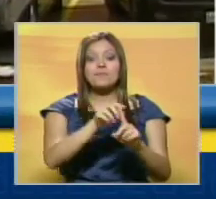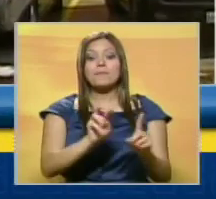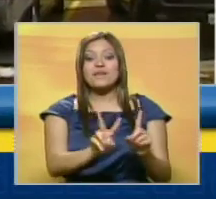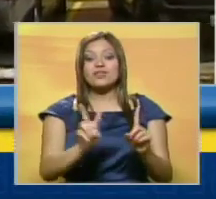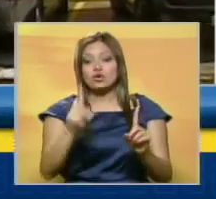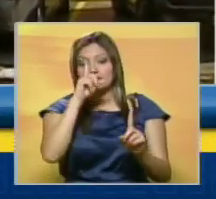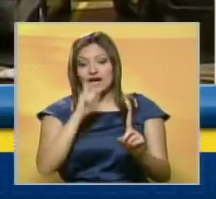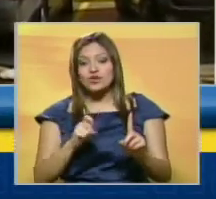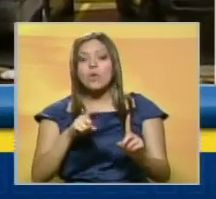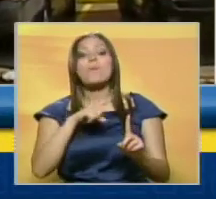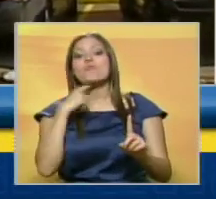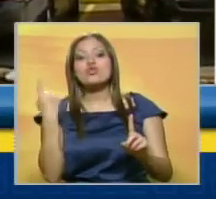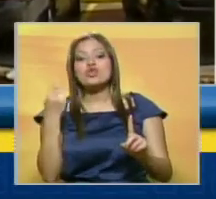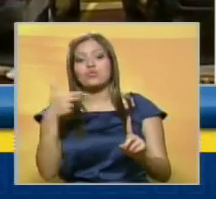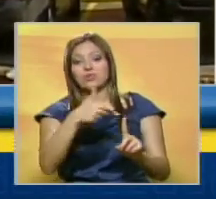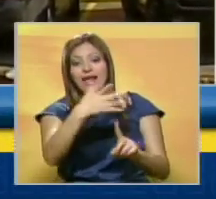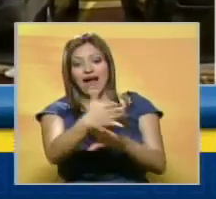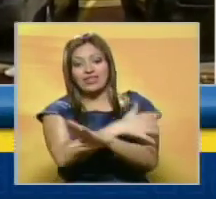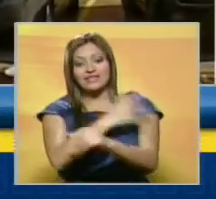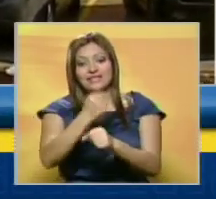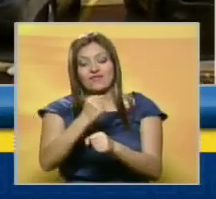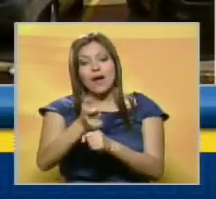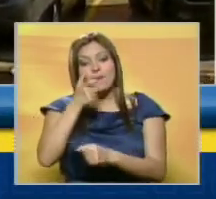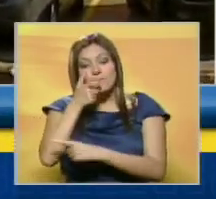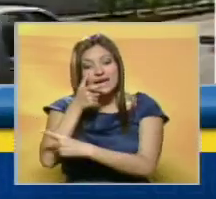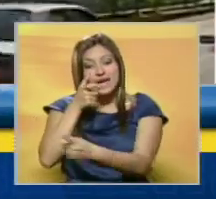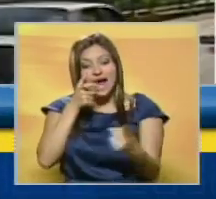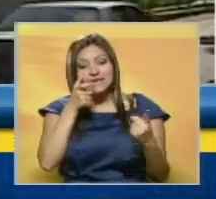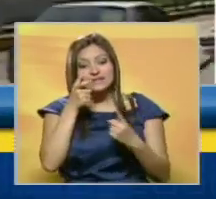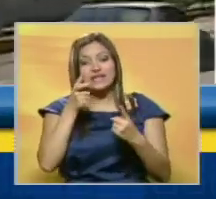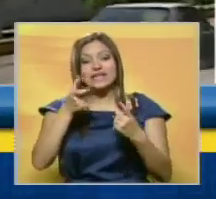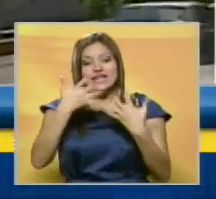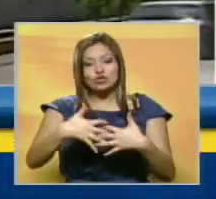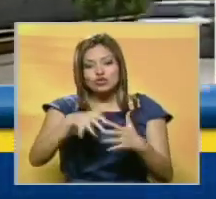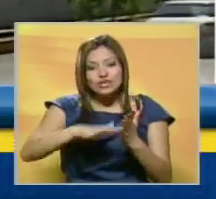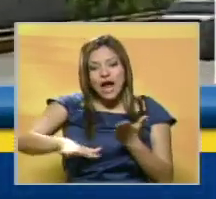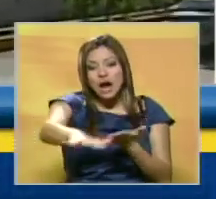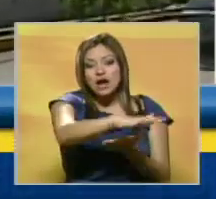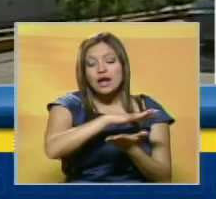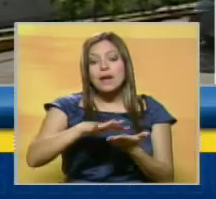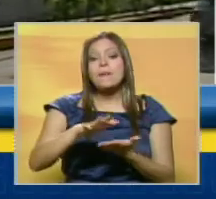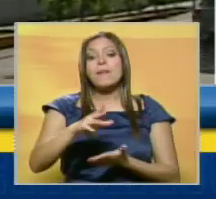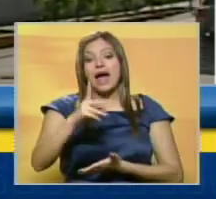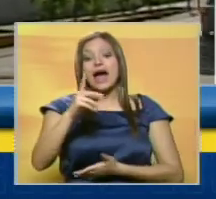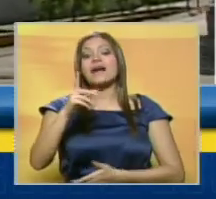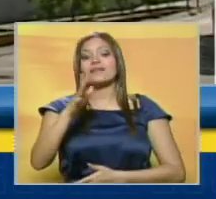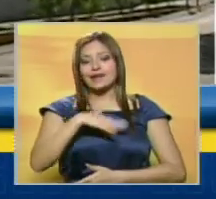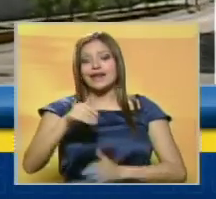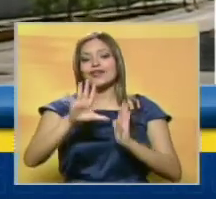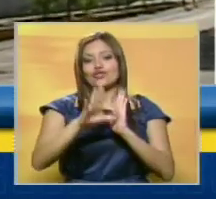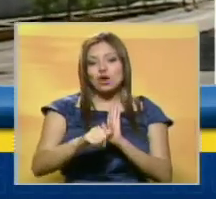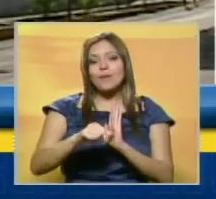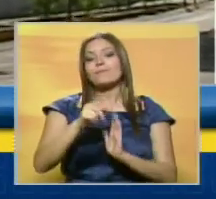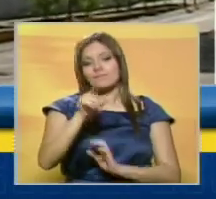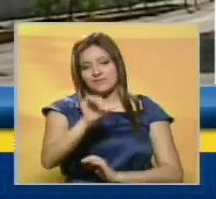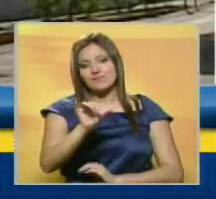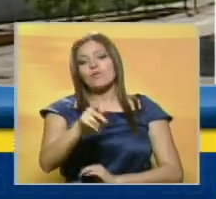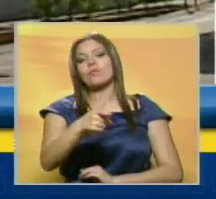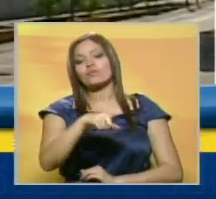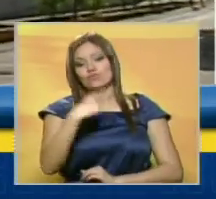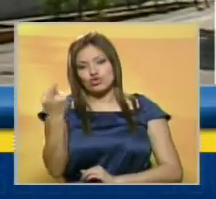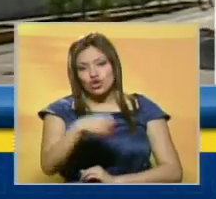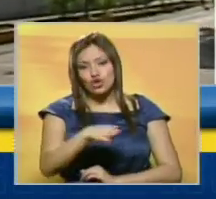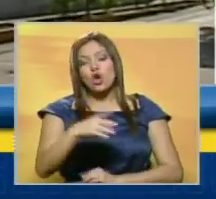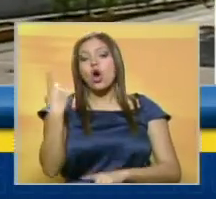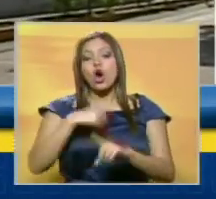22 años, quien trabajaba como vigilante en un galpón de la zona industrial. Según el parte policial, lo asesinaron para robarlo. Y en otro hecho, las